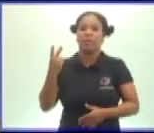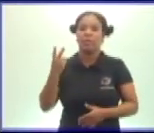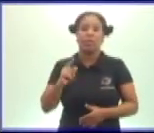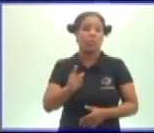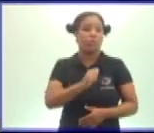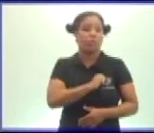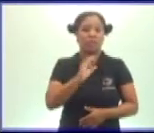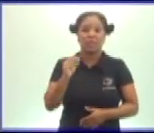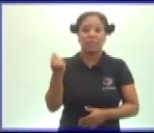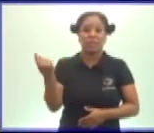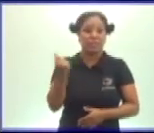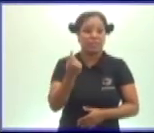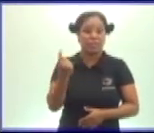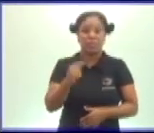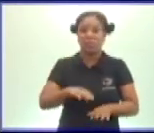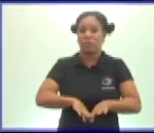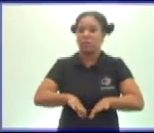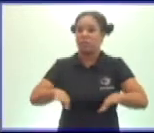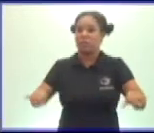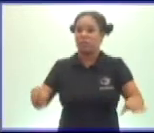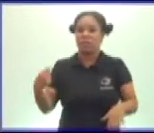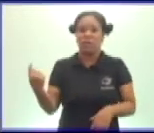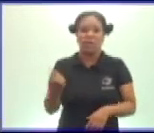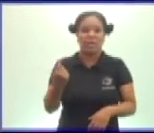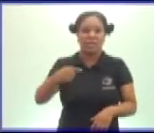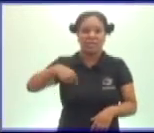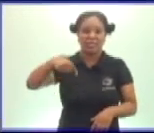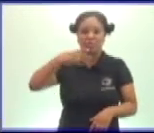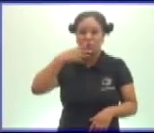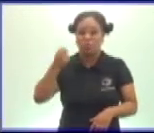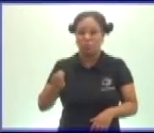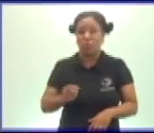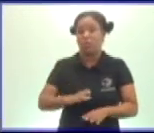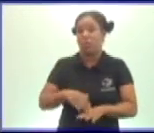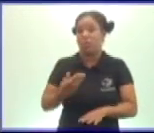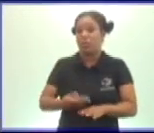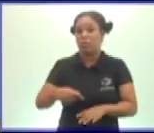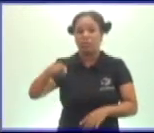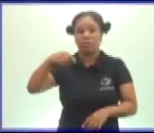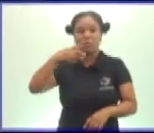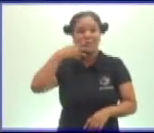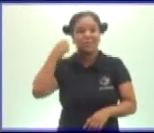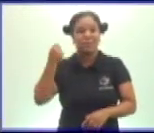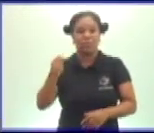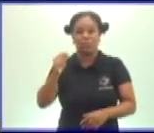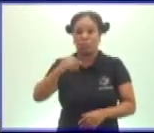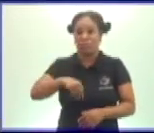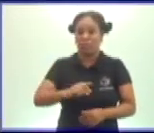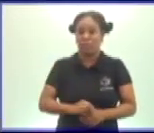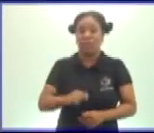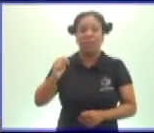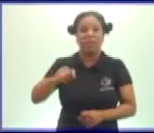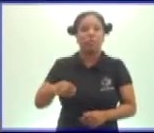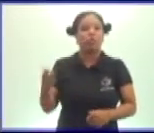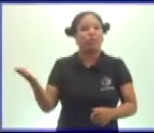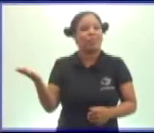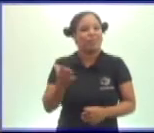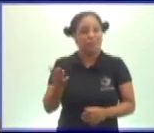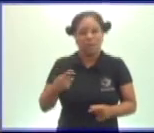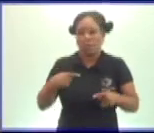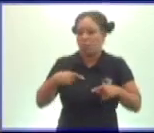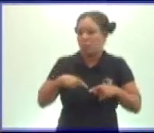se separen las partículas del soluto, ya habíamos hablado de eso, y después las partículas del disolvente. Esto ocurre simultáneamente.